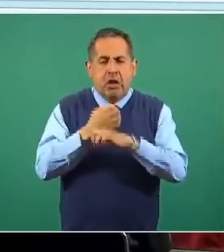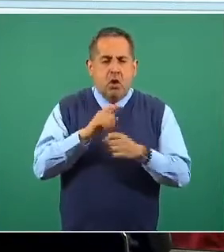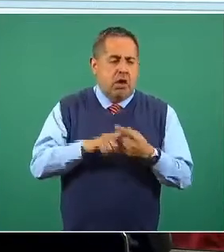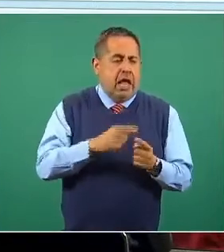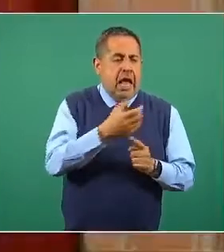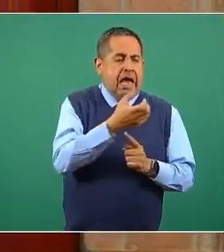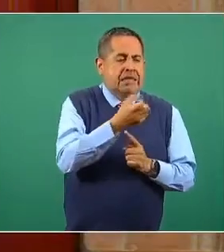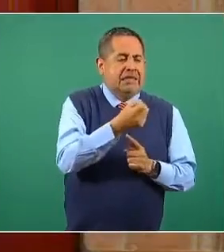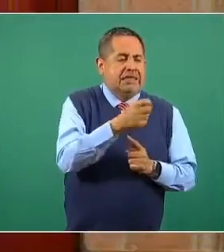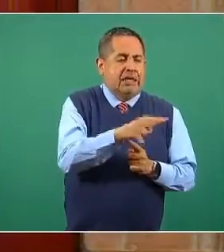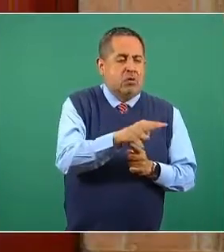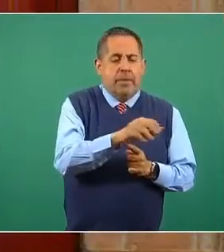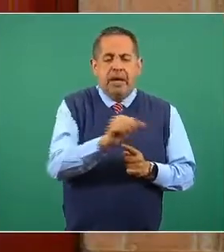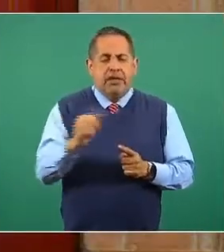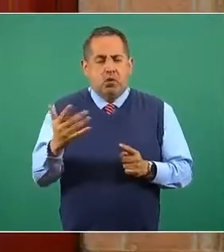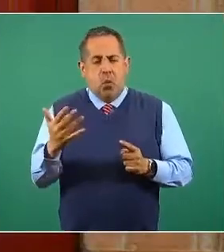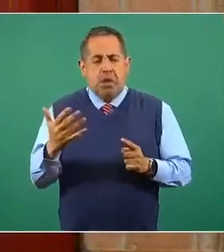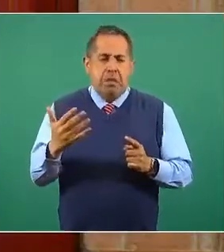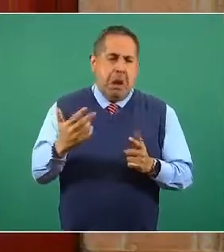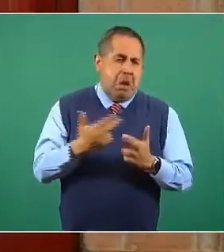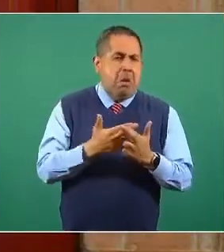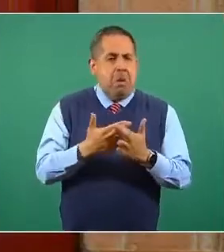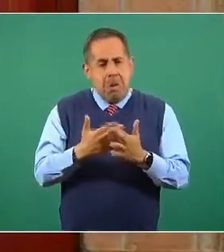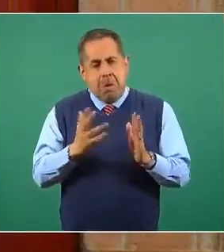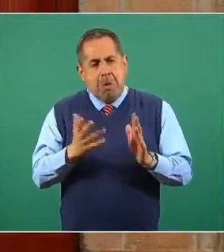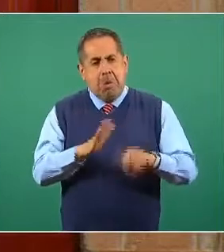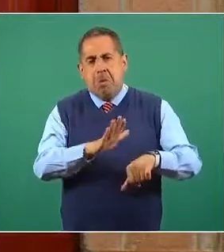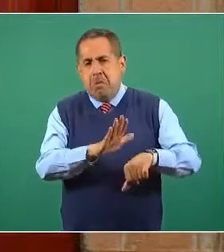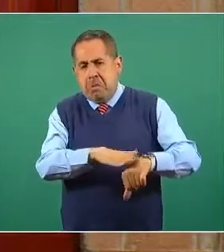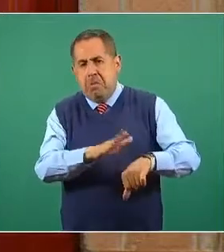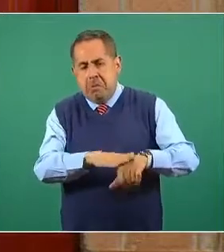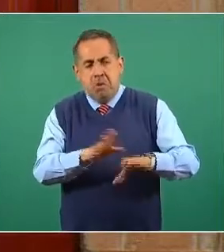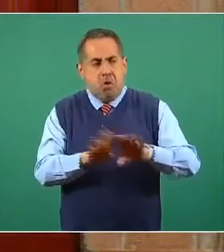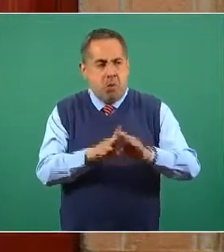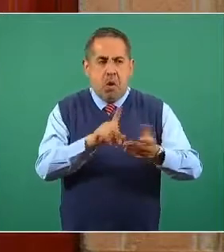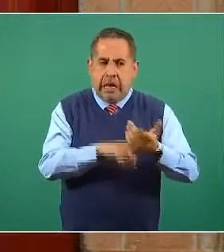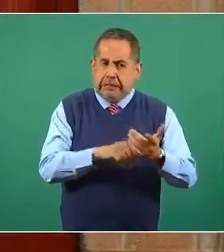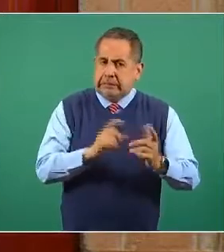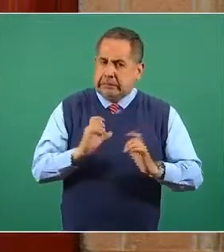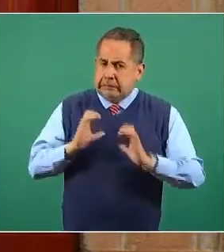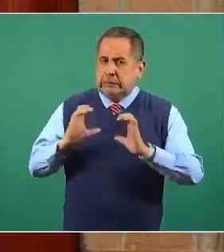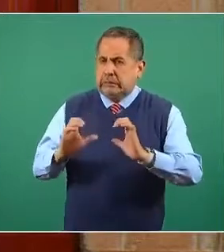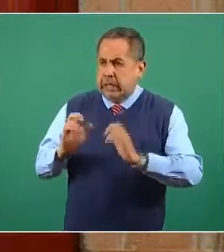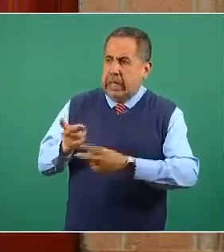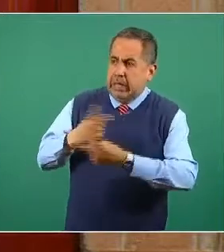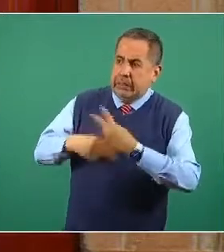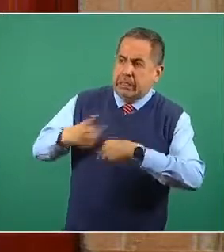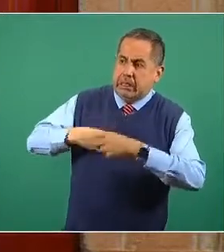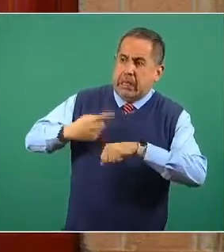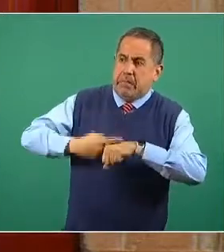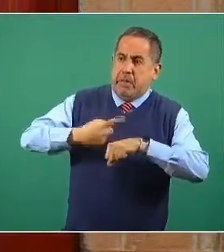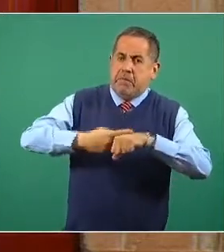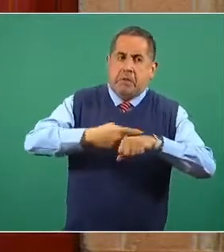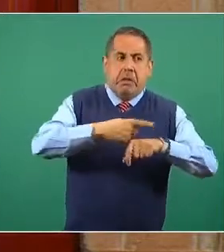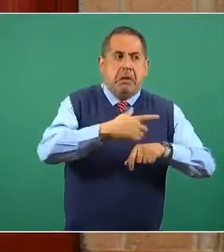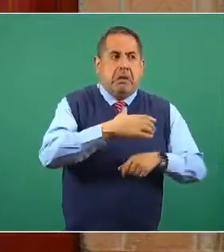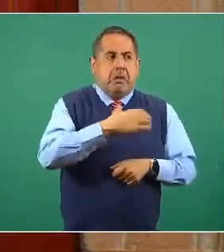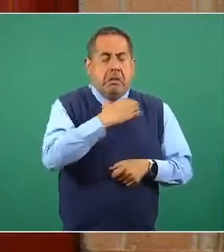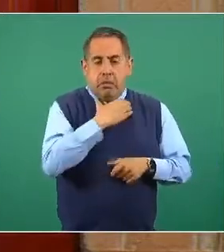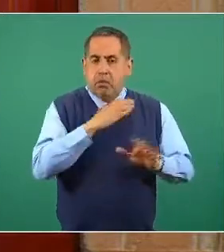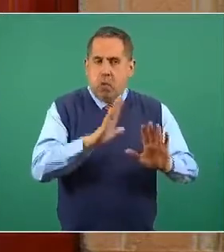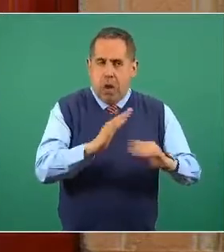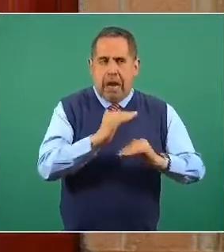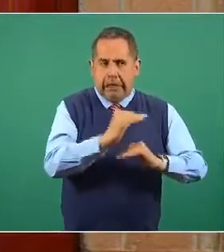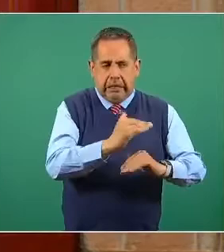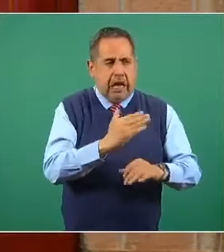69 y el 50, que es un rango de alerta, es un rango de tenemos que empezar y prácticamente avanzar con